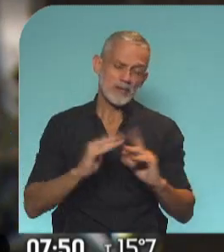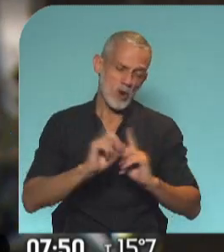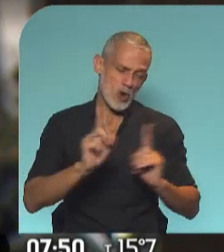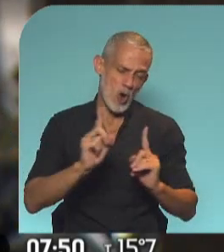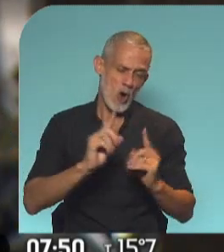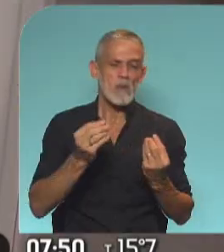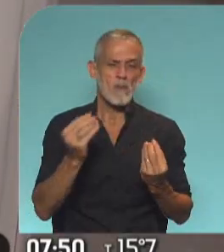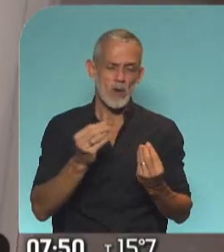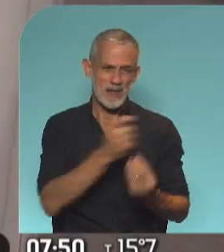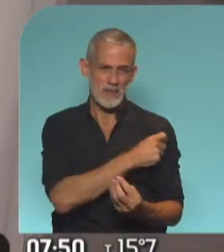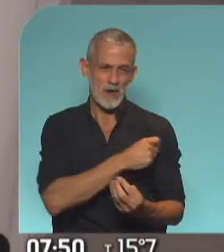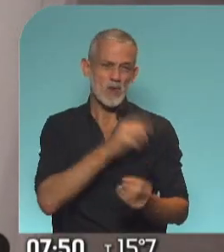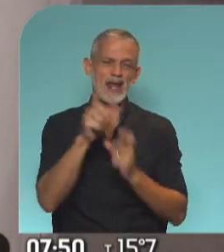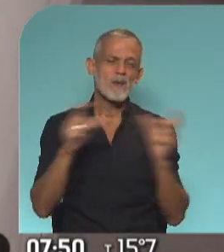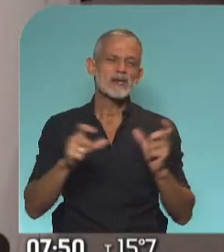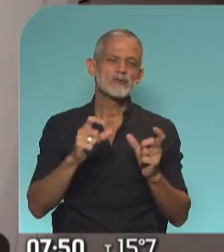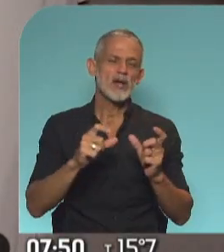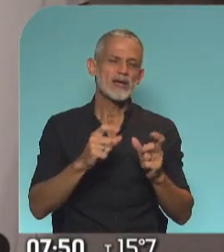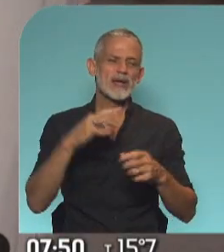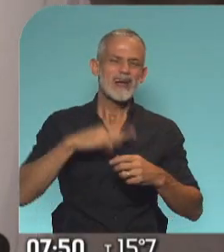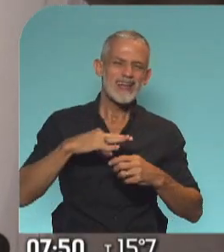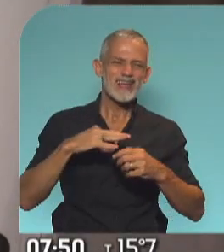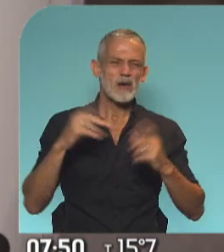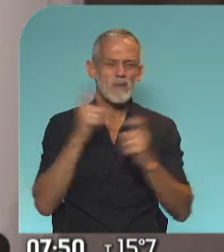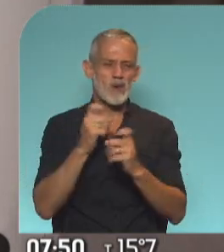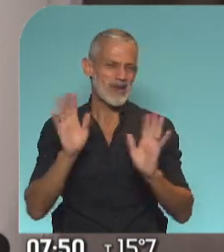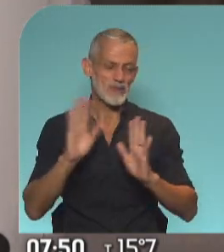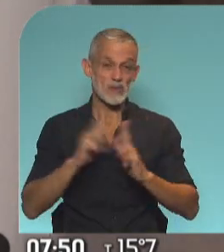estamos vacunando a las personas que tienen mayor riesgo de complicaciones.